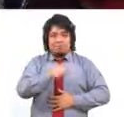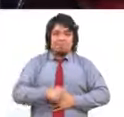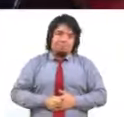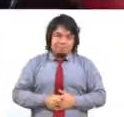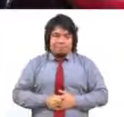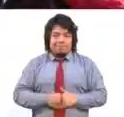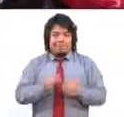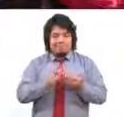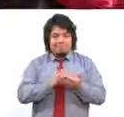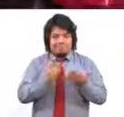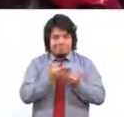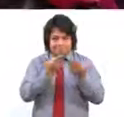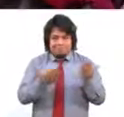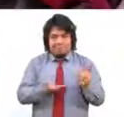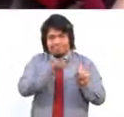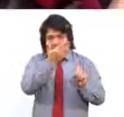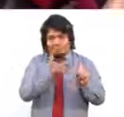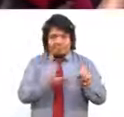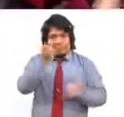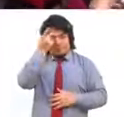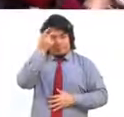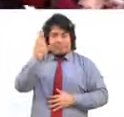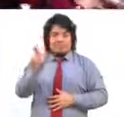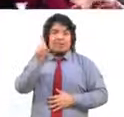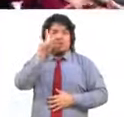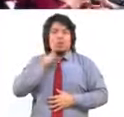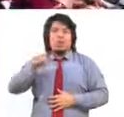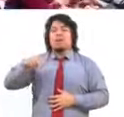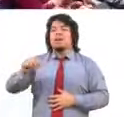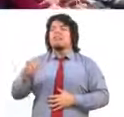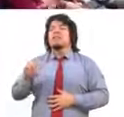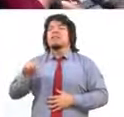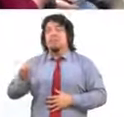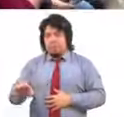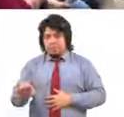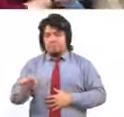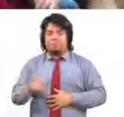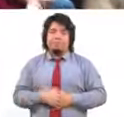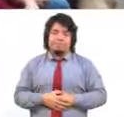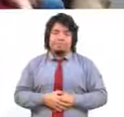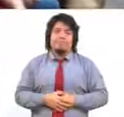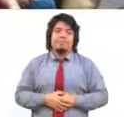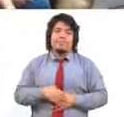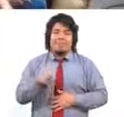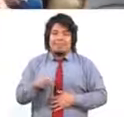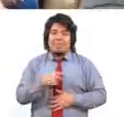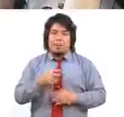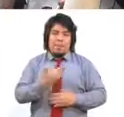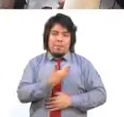Agradecemos el uso de la voz de la doctora Nadine Gassman Silberman, presidenta del Instituto Nacional de las Mujeres.